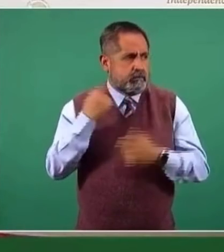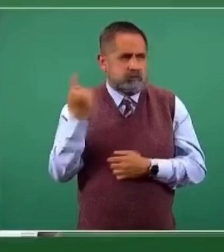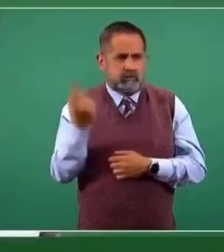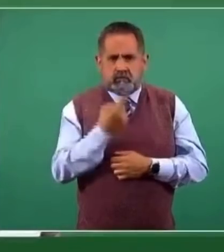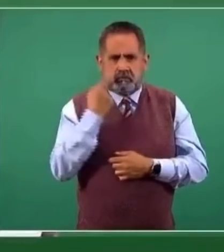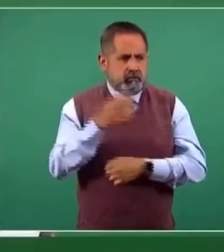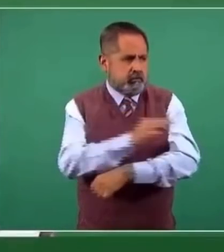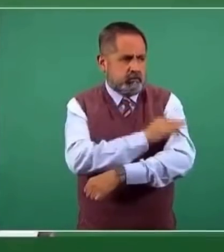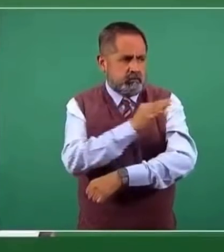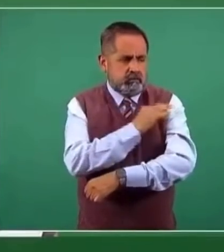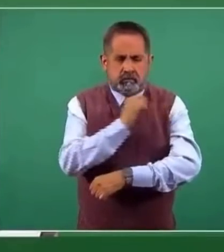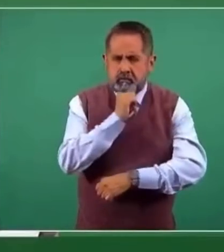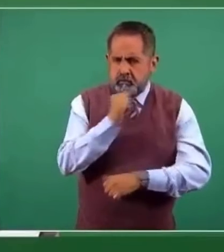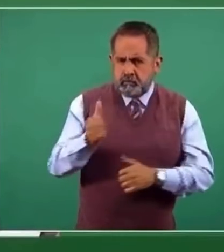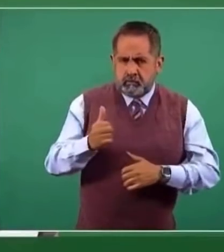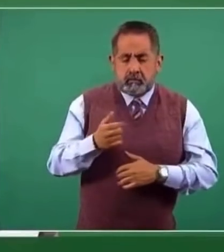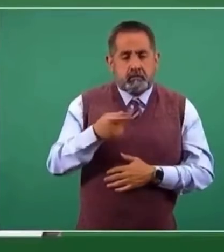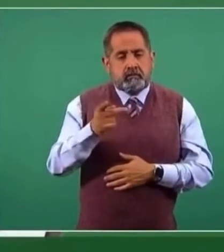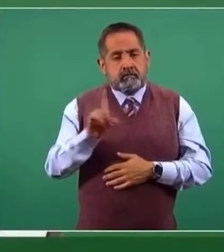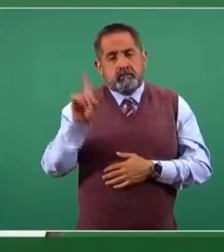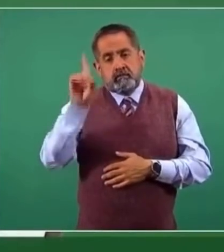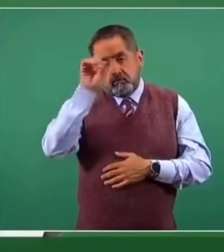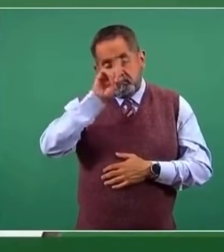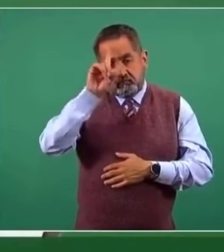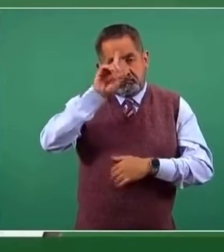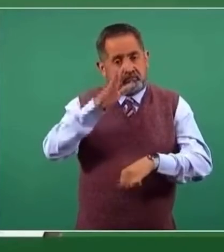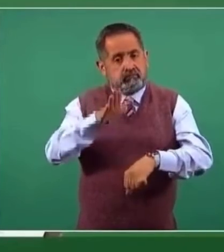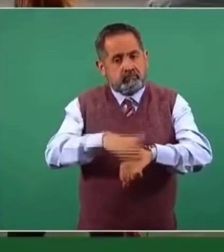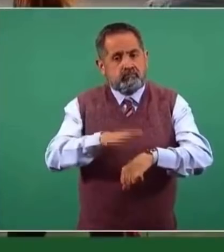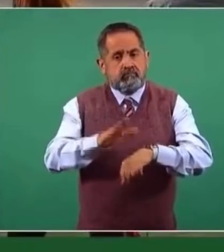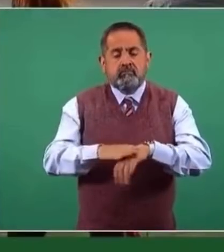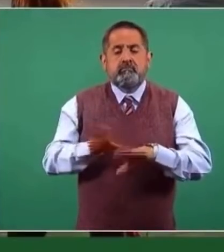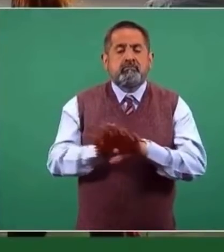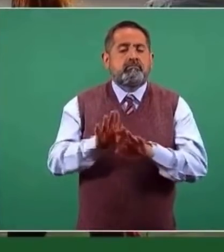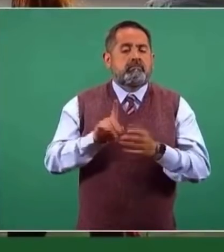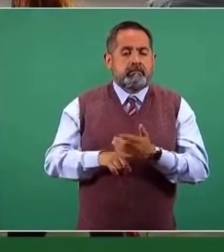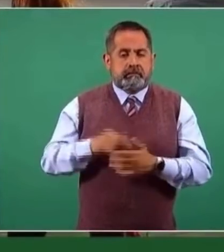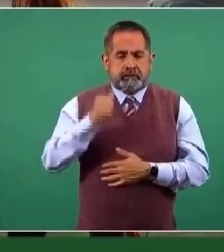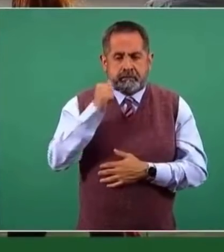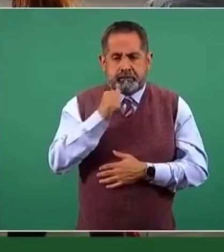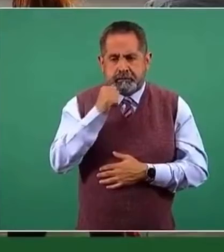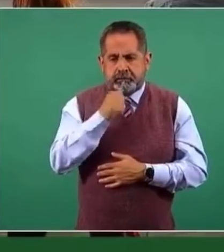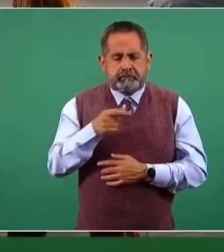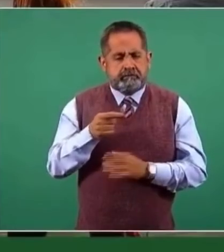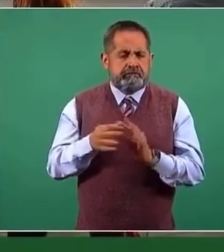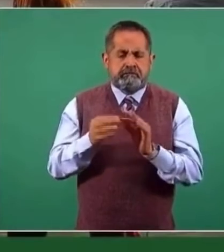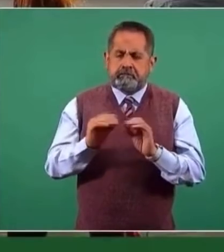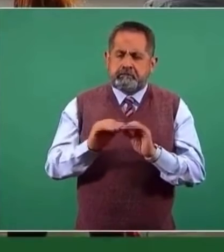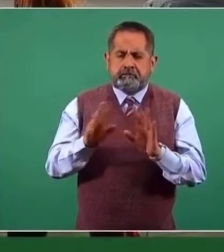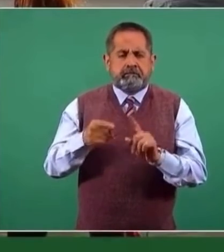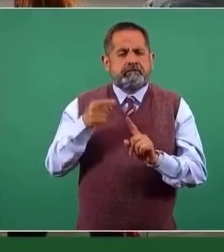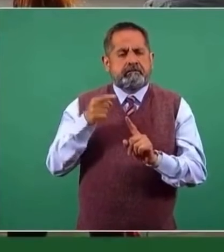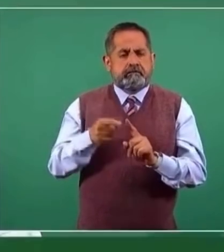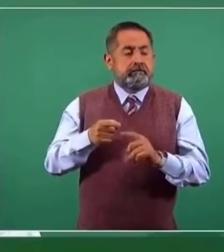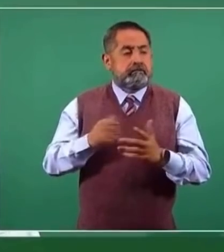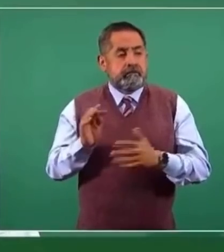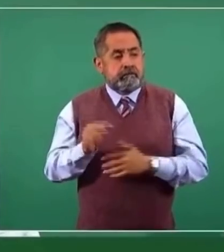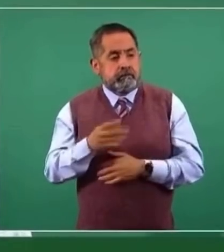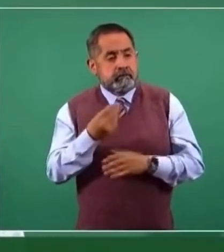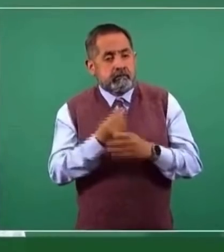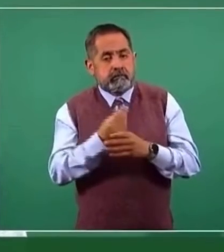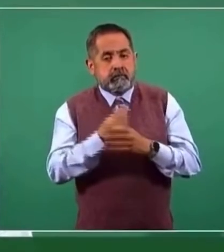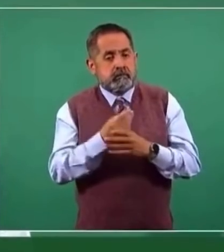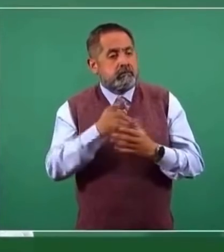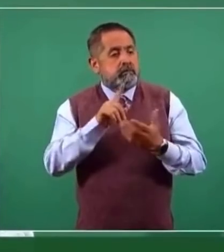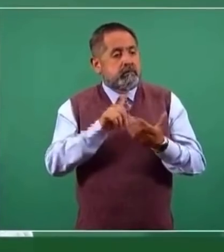se tienen, pero la recomendación del fabricante de la vacuna siempre es muy puntual en relación a sus